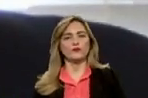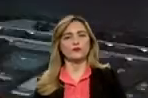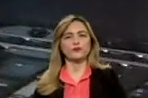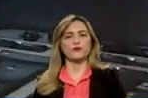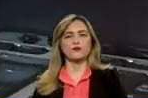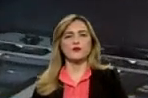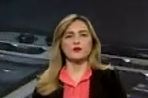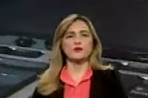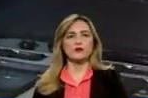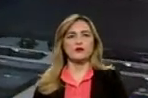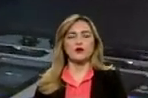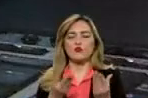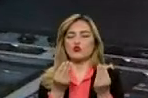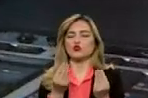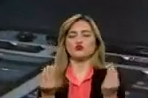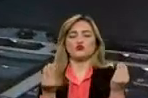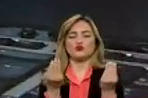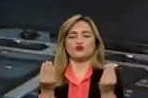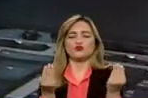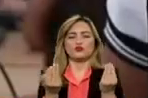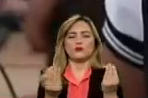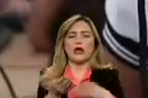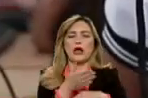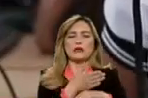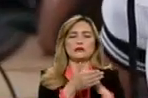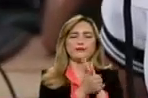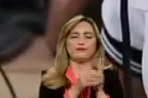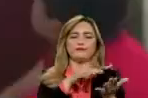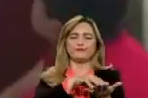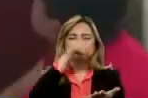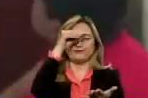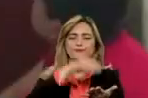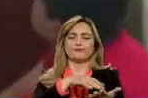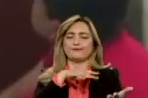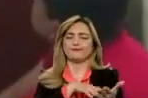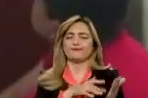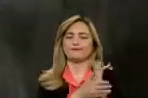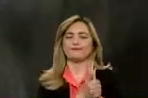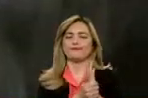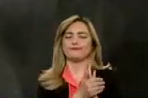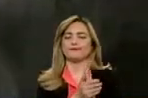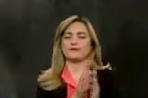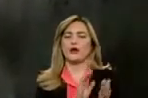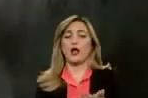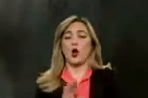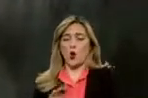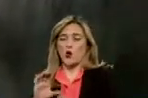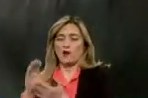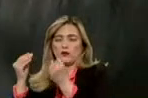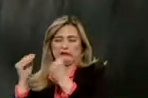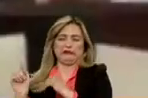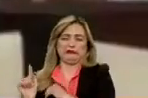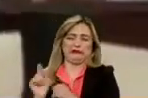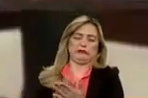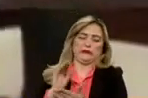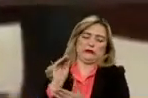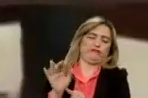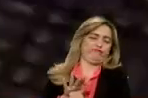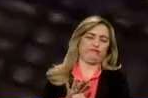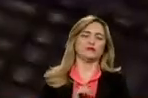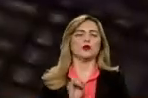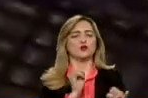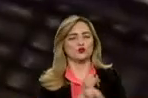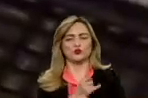tema tecnológico. Cientos de jóvenes optaron por capacitaciones adicionales a las que obtuvieron en sus colegios. Sin embargo, los institutos que brindan